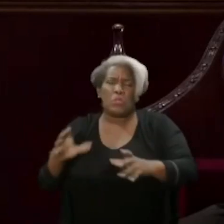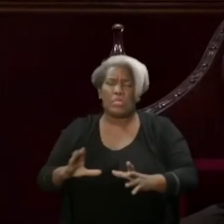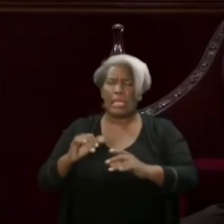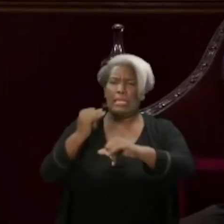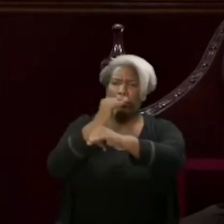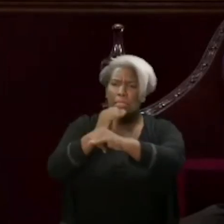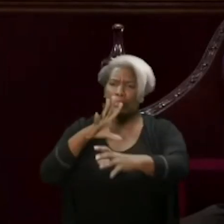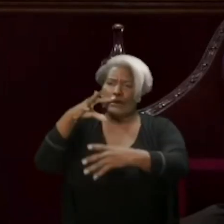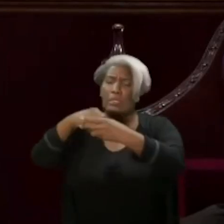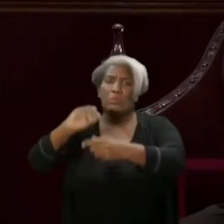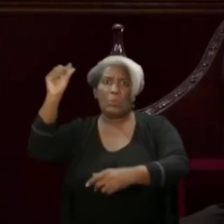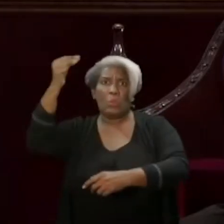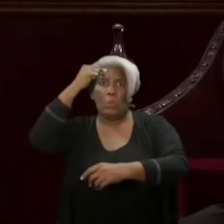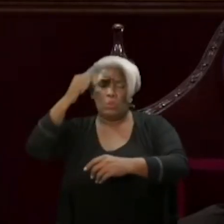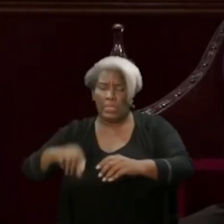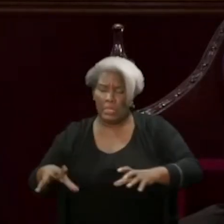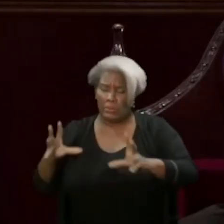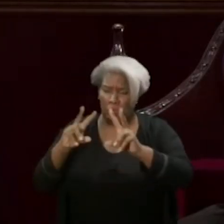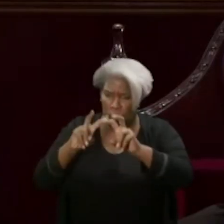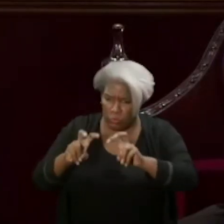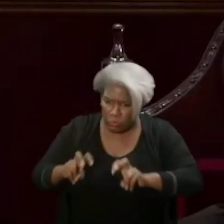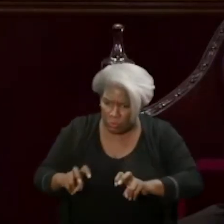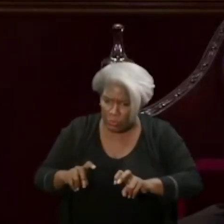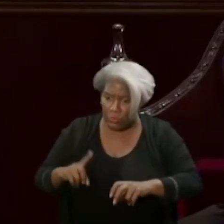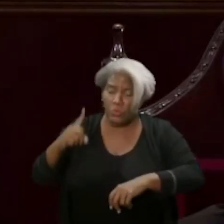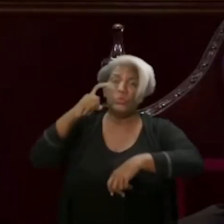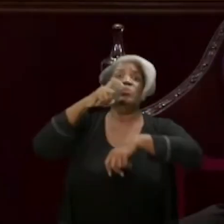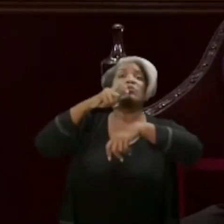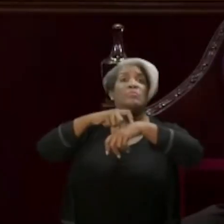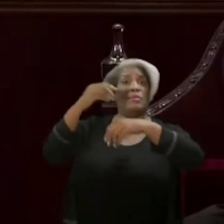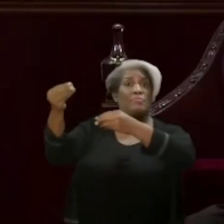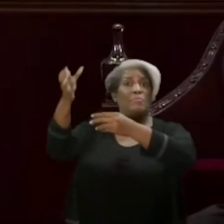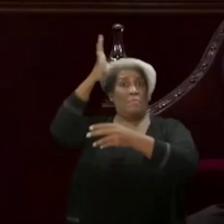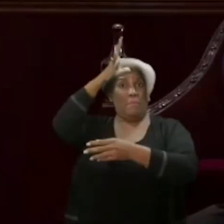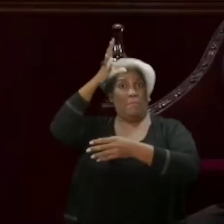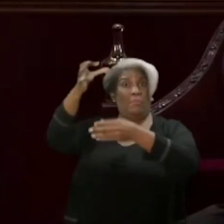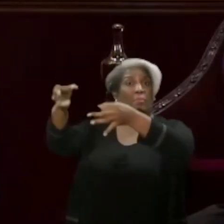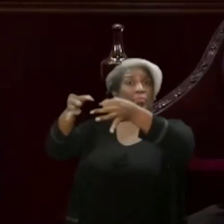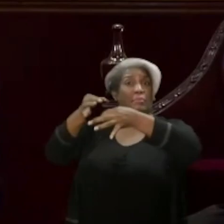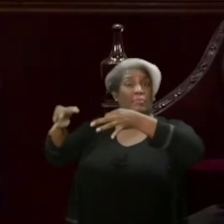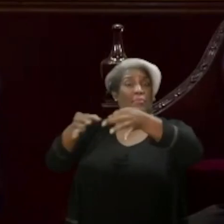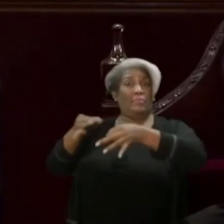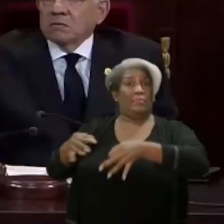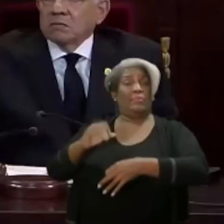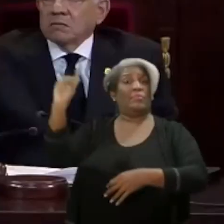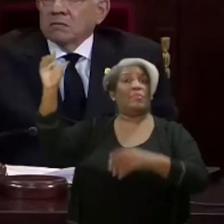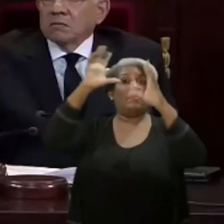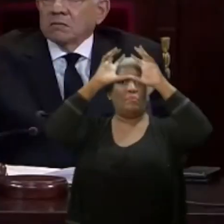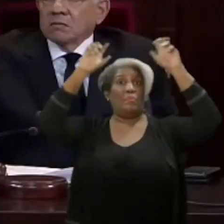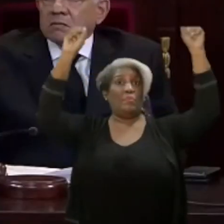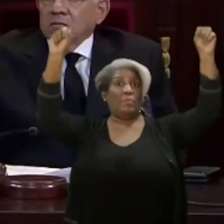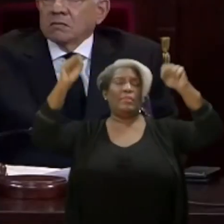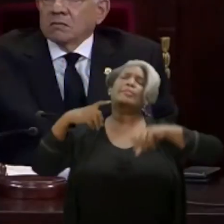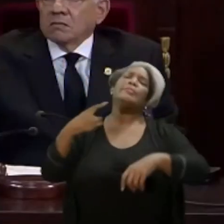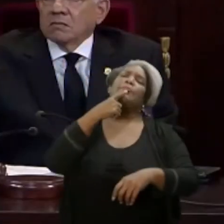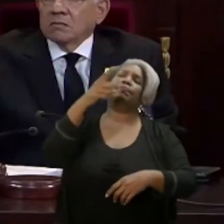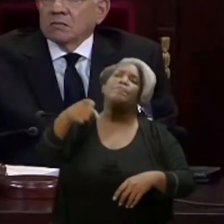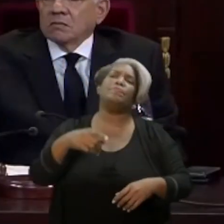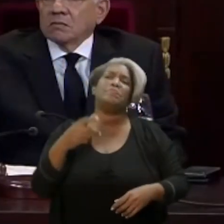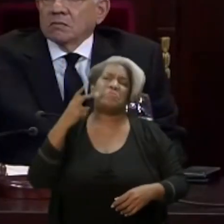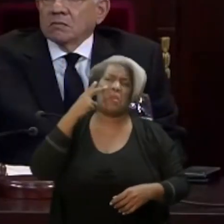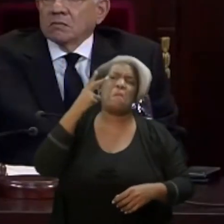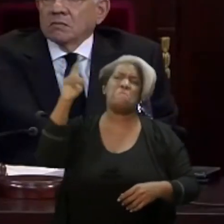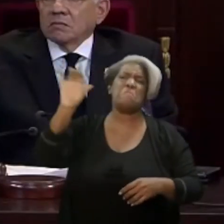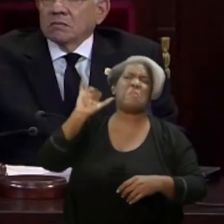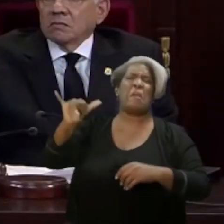del gobierno. Una vez nos contó que don Antonio le llamó y le dijo: chequéame a este funcionario